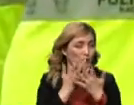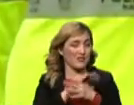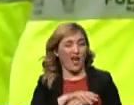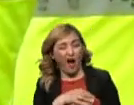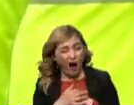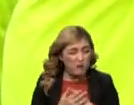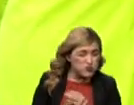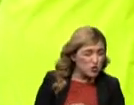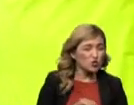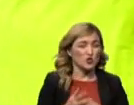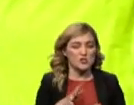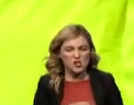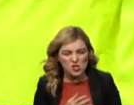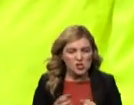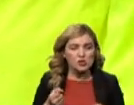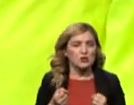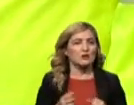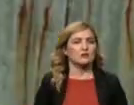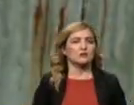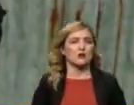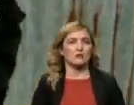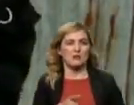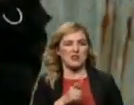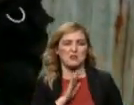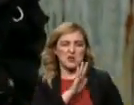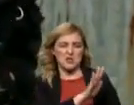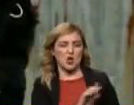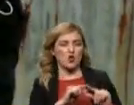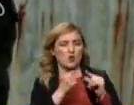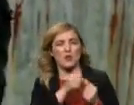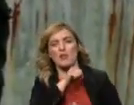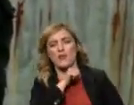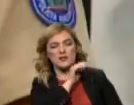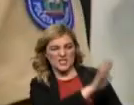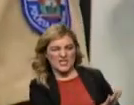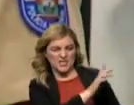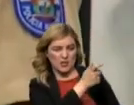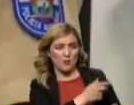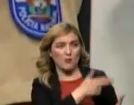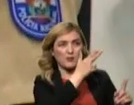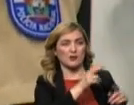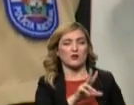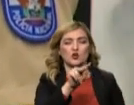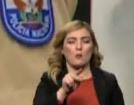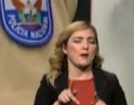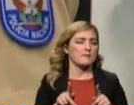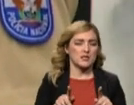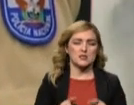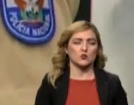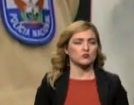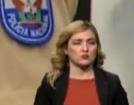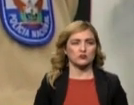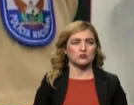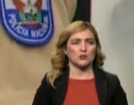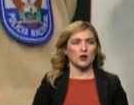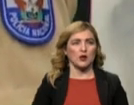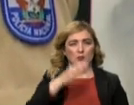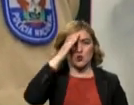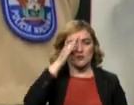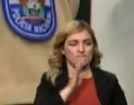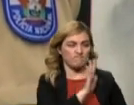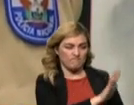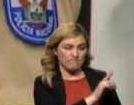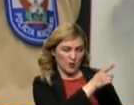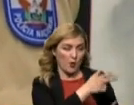abuso y añadió que no permitirán amenazas provenientes de delincuentes. No vamos a permitir que ningún policía sea